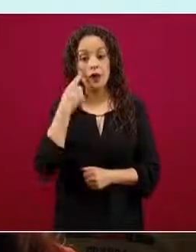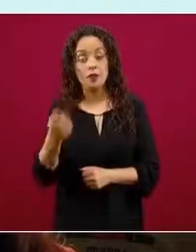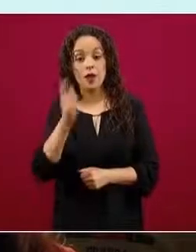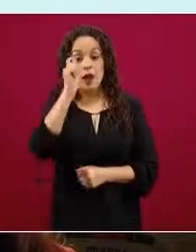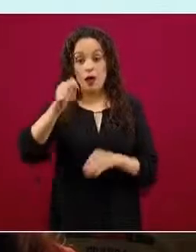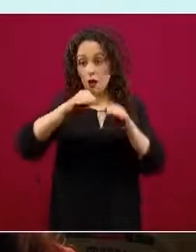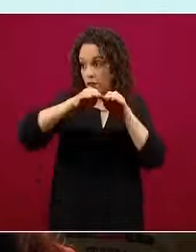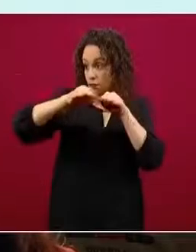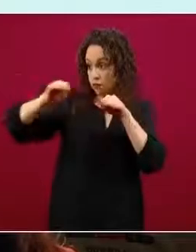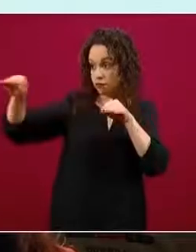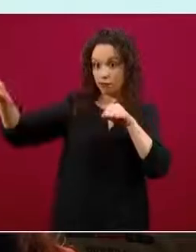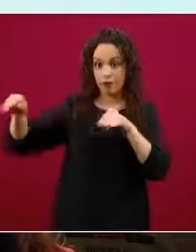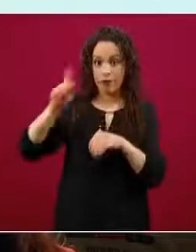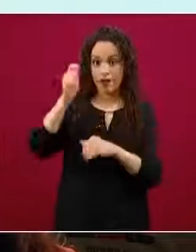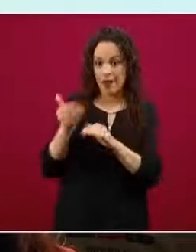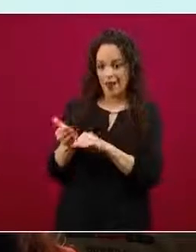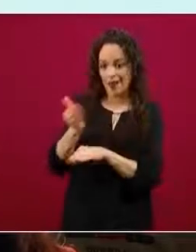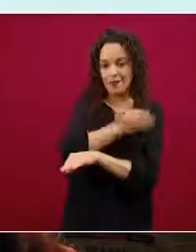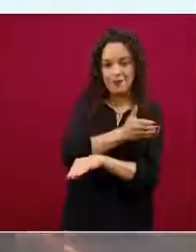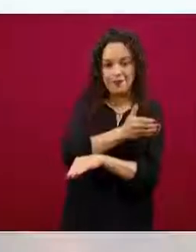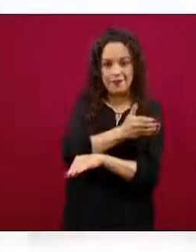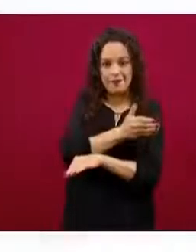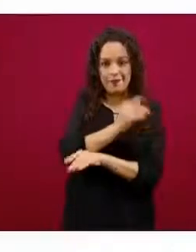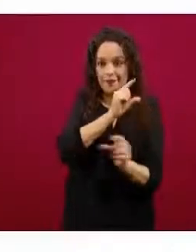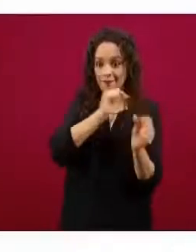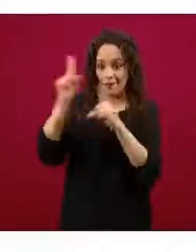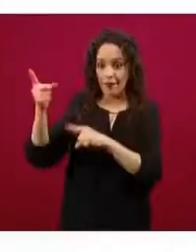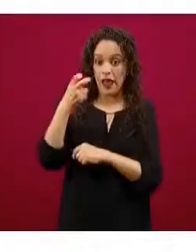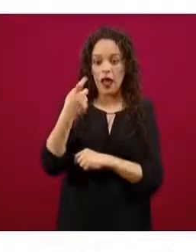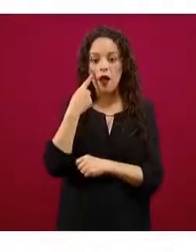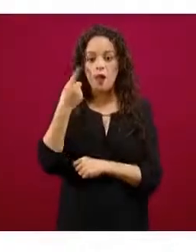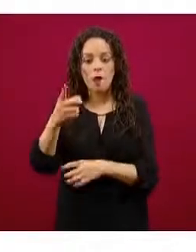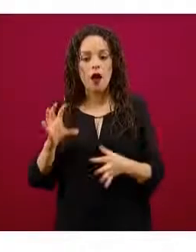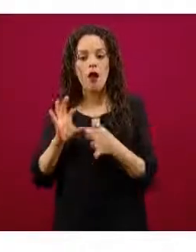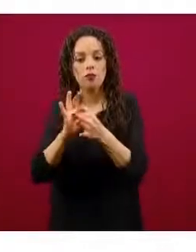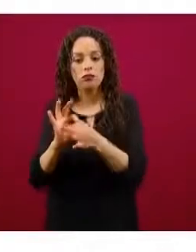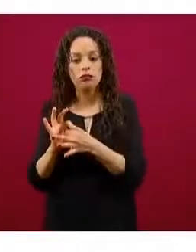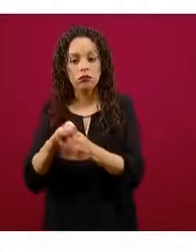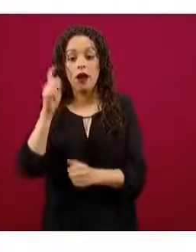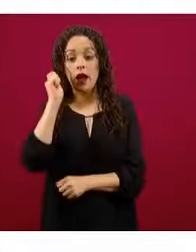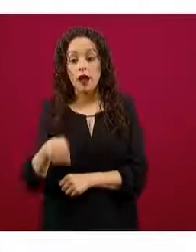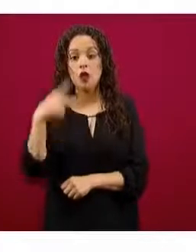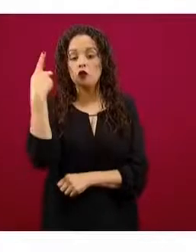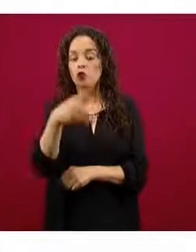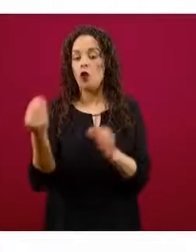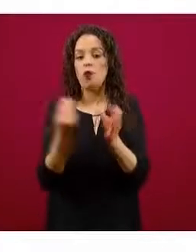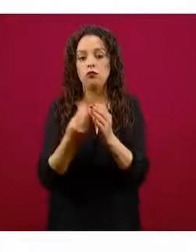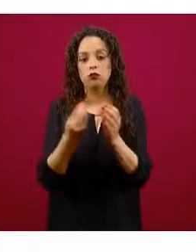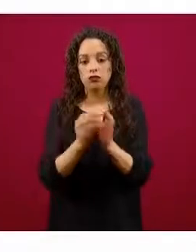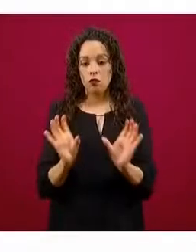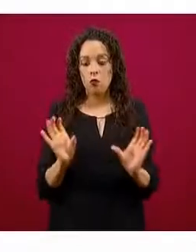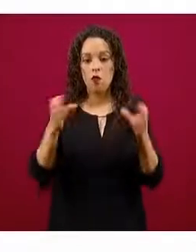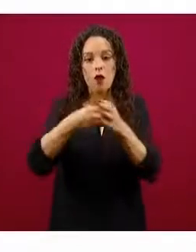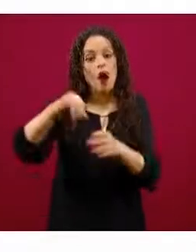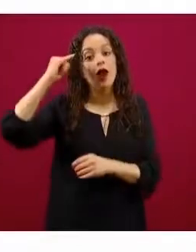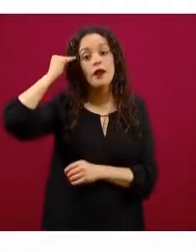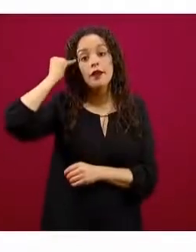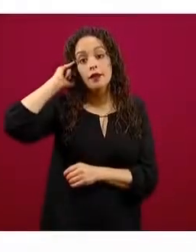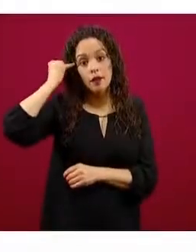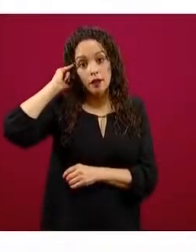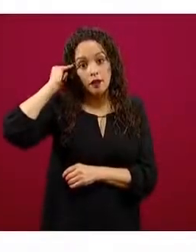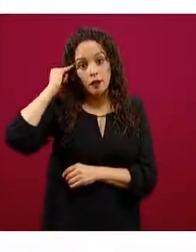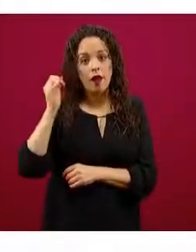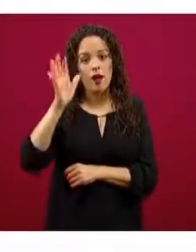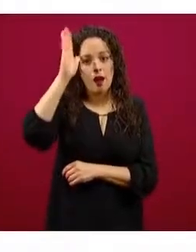a la lámina que les acabo de mostrar, la previa, y esto corresponde a la población indígena. Si ustedes recuerdan, les dije que atendíamos